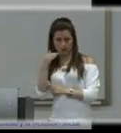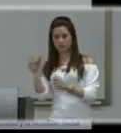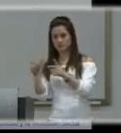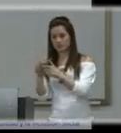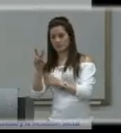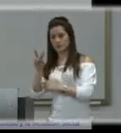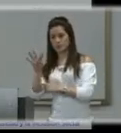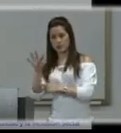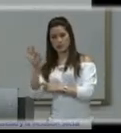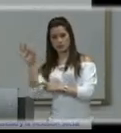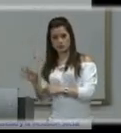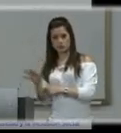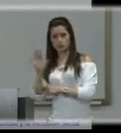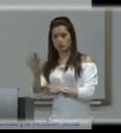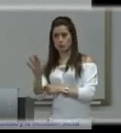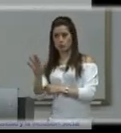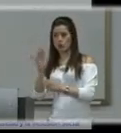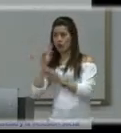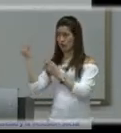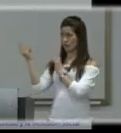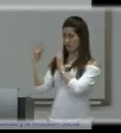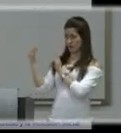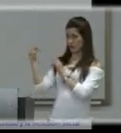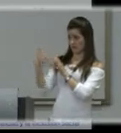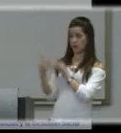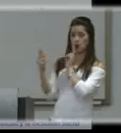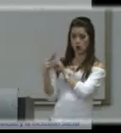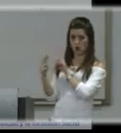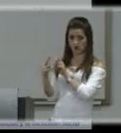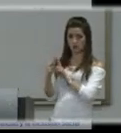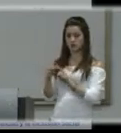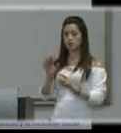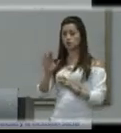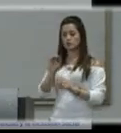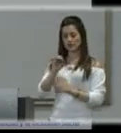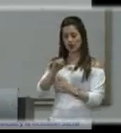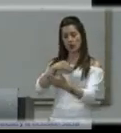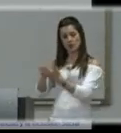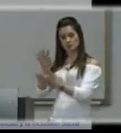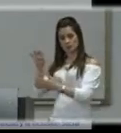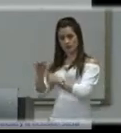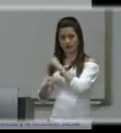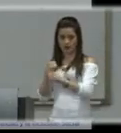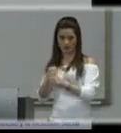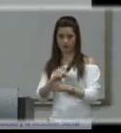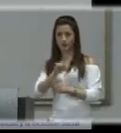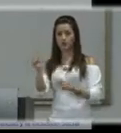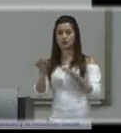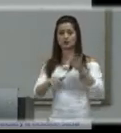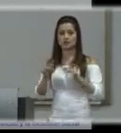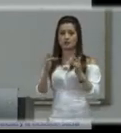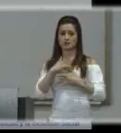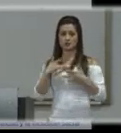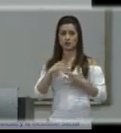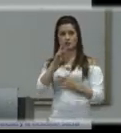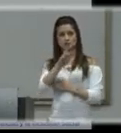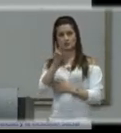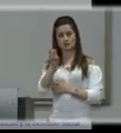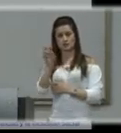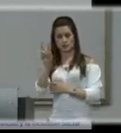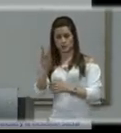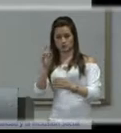24% agresores conocidos y la edad de 0 a 9 años las más frecuentes. La Secretaría de Salud, 372 casos entre